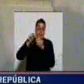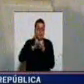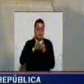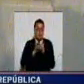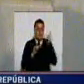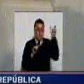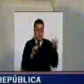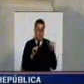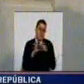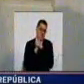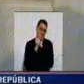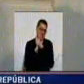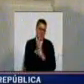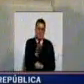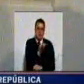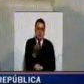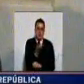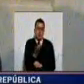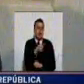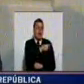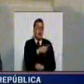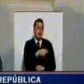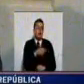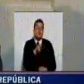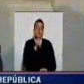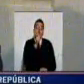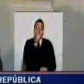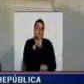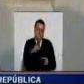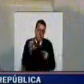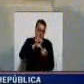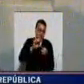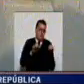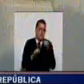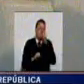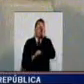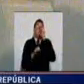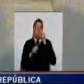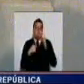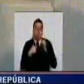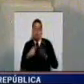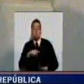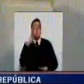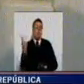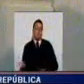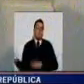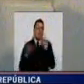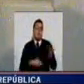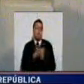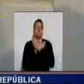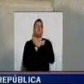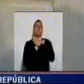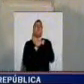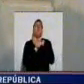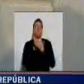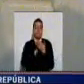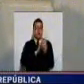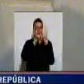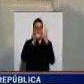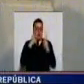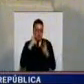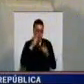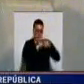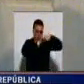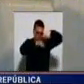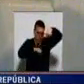socio de esa persona aparece muerto envenenado por arsénico. Y al tercer día abren el testamento del muerto